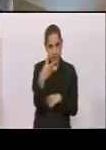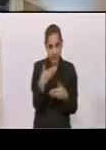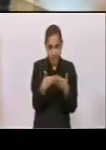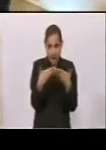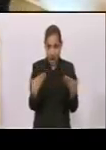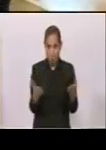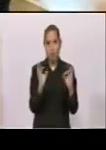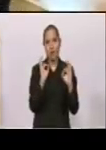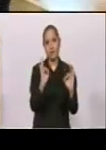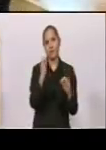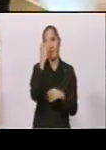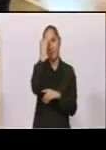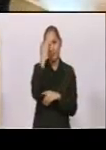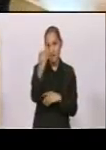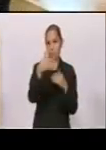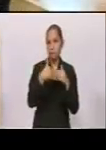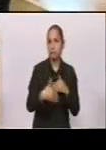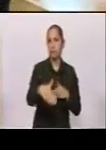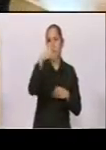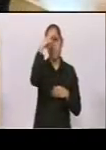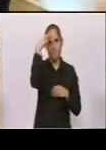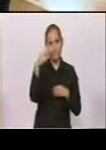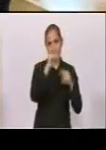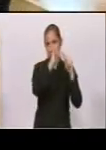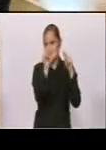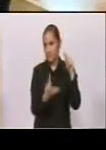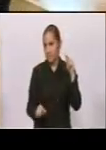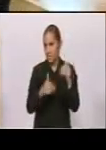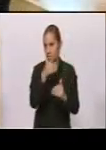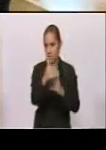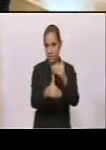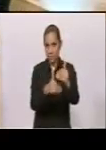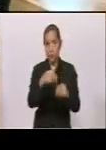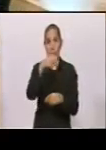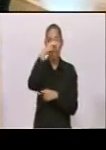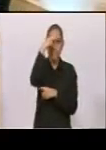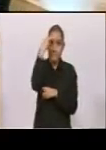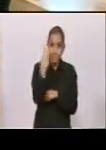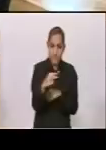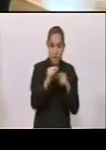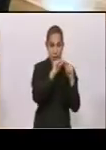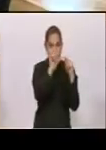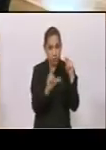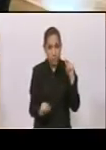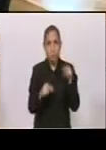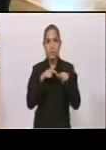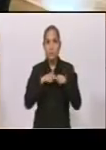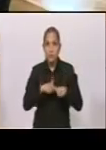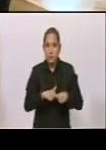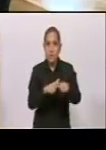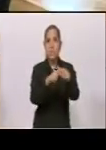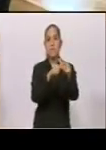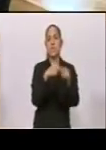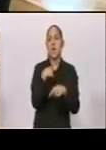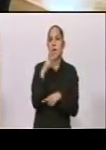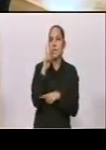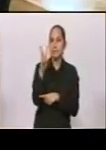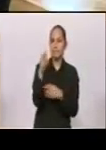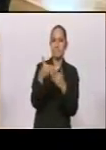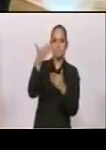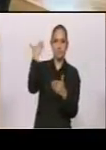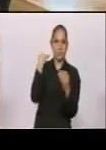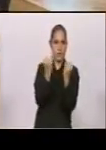México. Un México que universalice con el ejemplo la máxima del ilustre